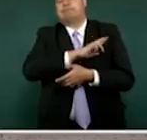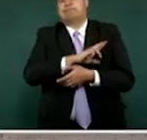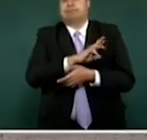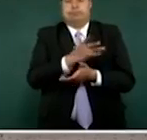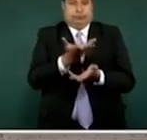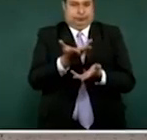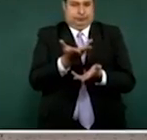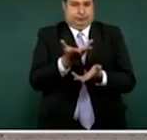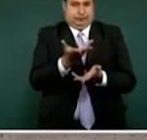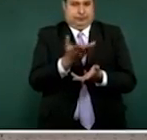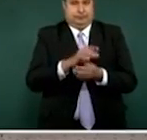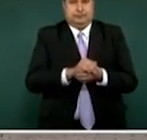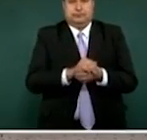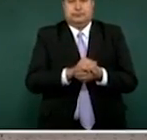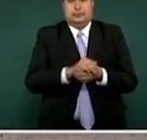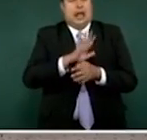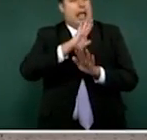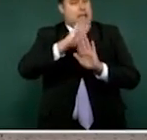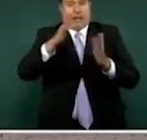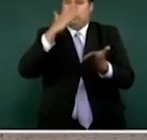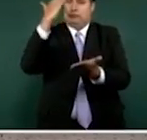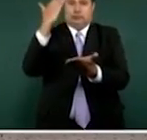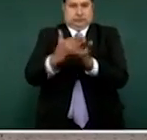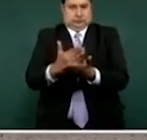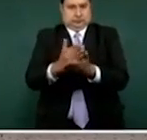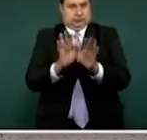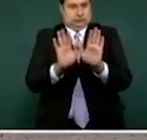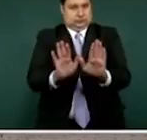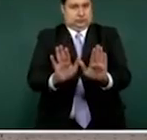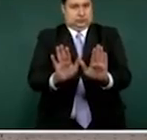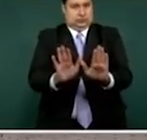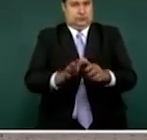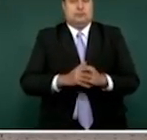Entonces, eso ya se detuvo.